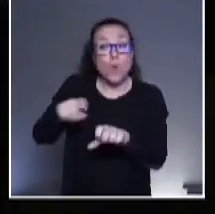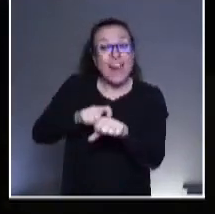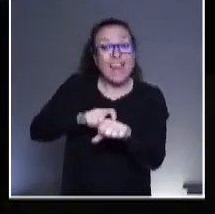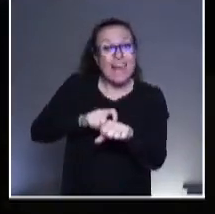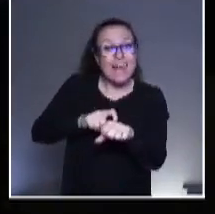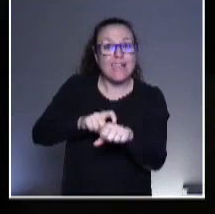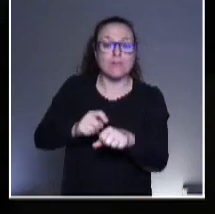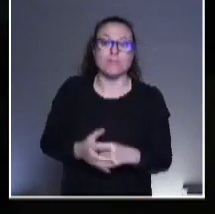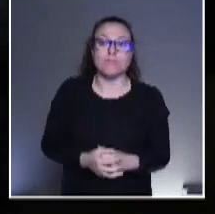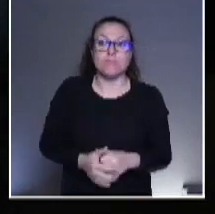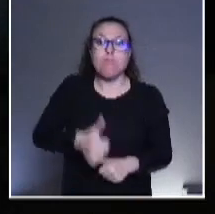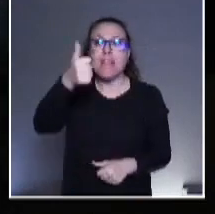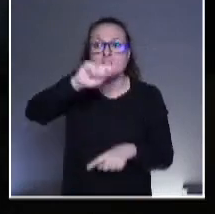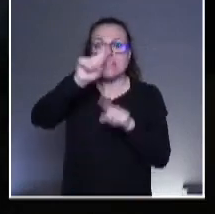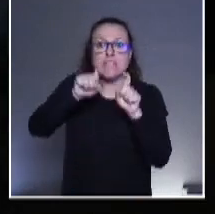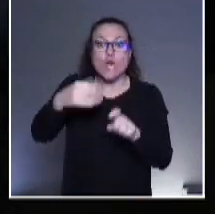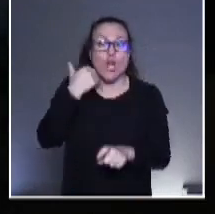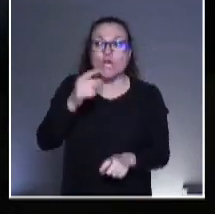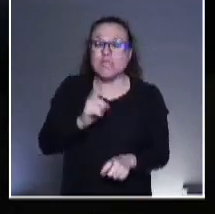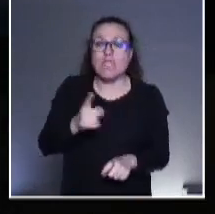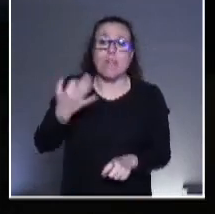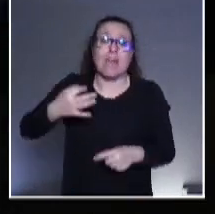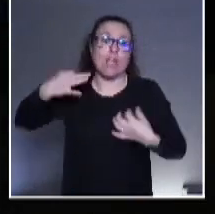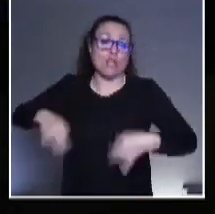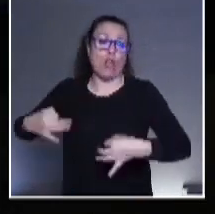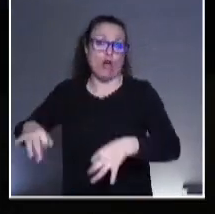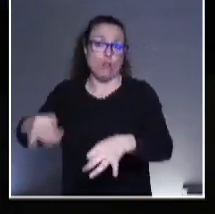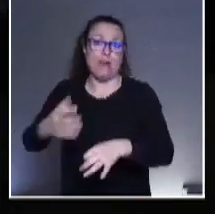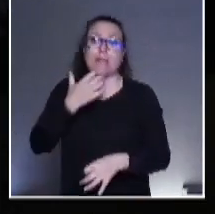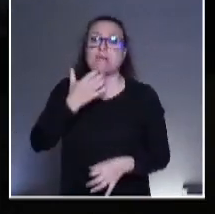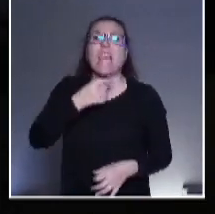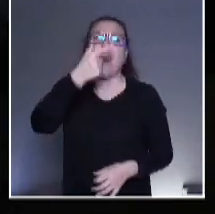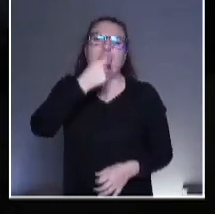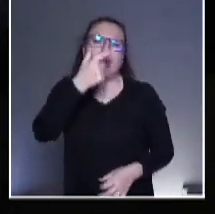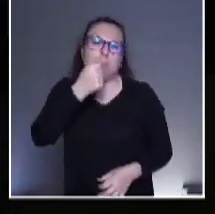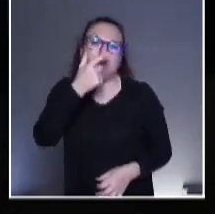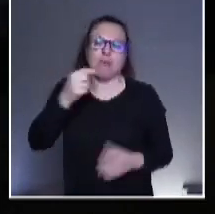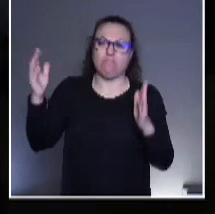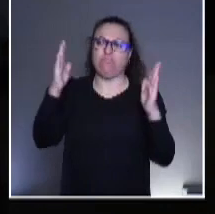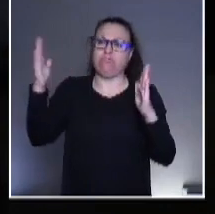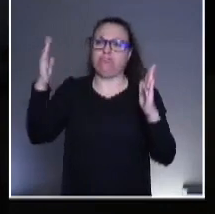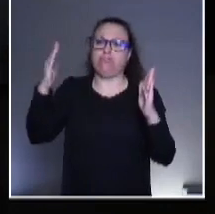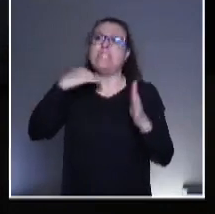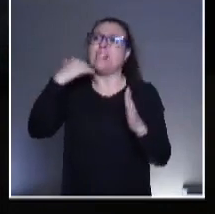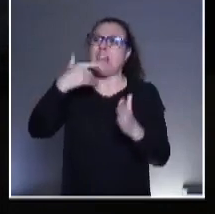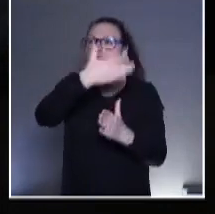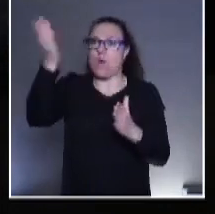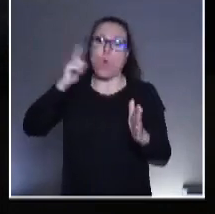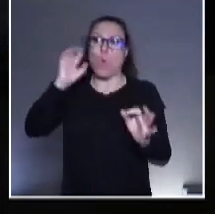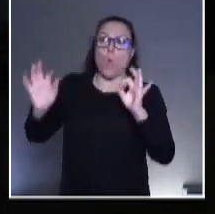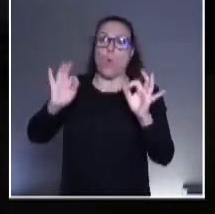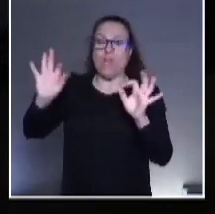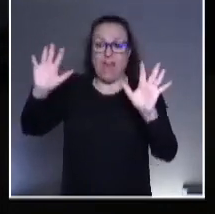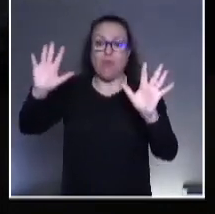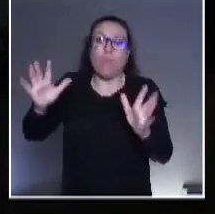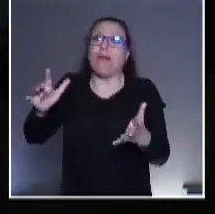mayor grado de incertidumbre que las emergencias rutinarias, por ejemplo, que una gripe estacional. Pensemos todos, por